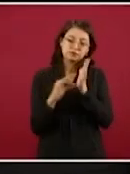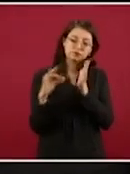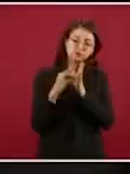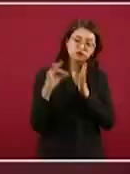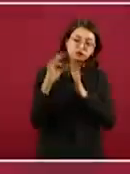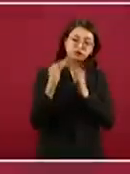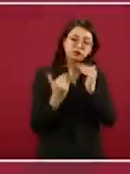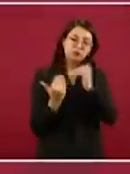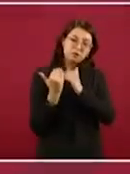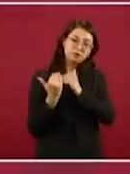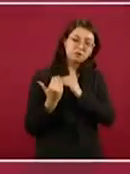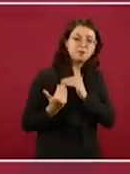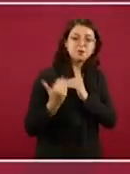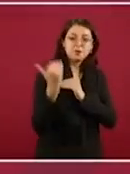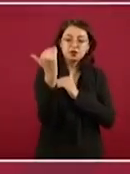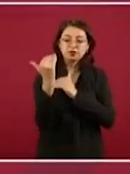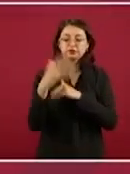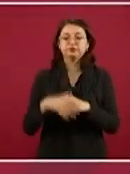de